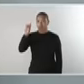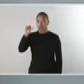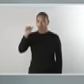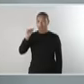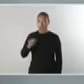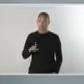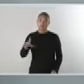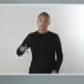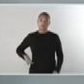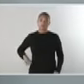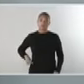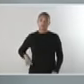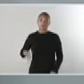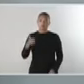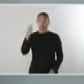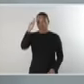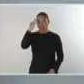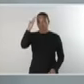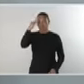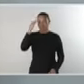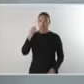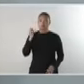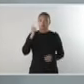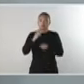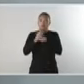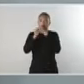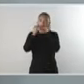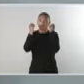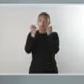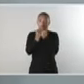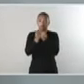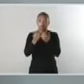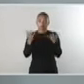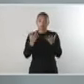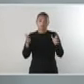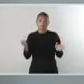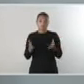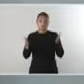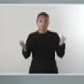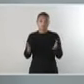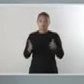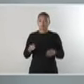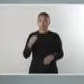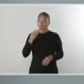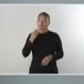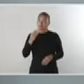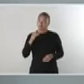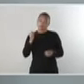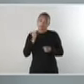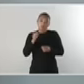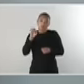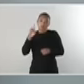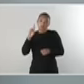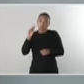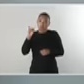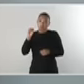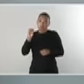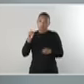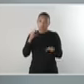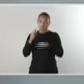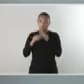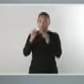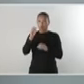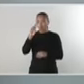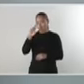gobierno que encabezará Encuentro Social vamos porque los bienes y servicios y Obras que el gobierno